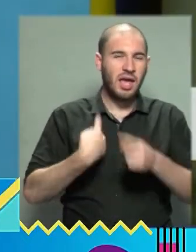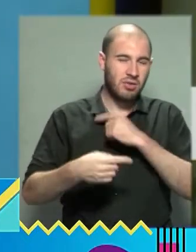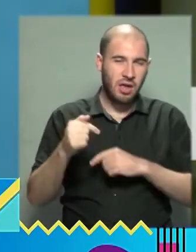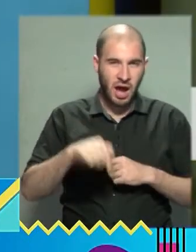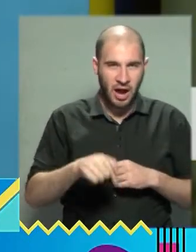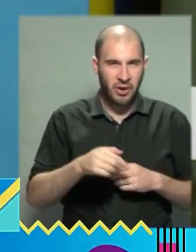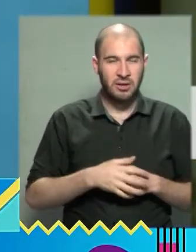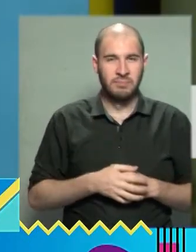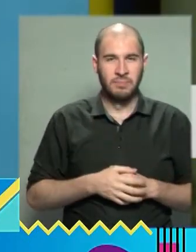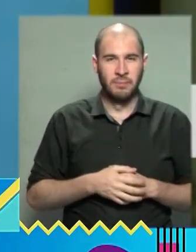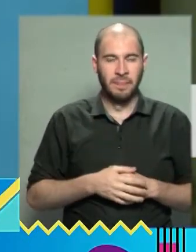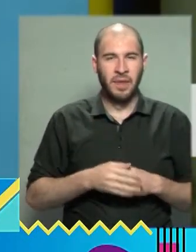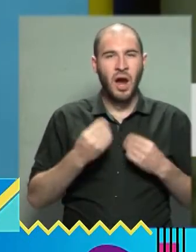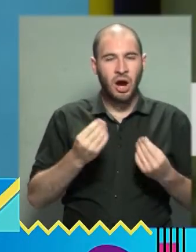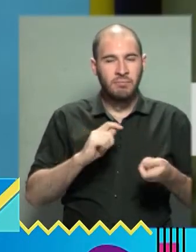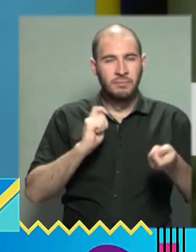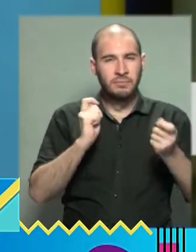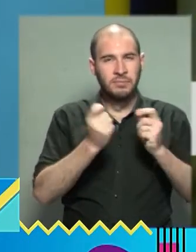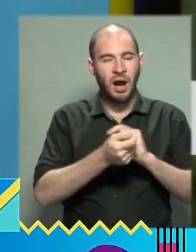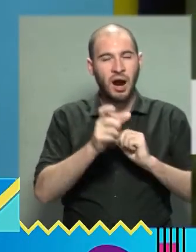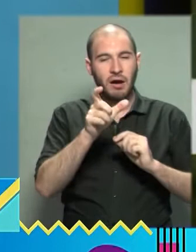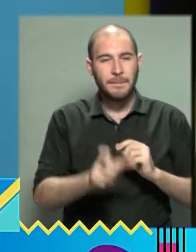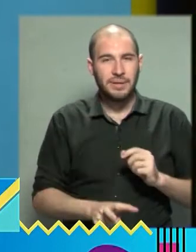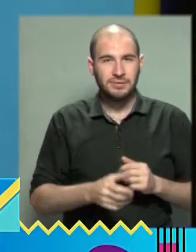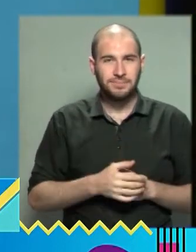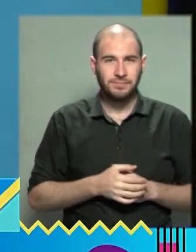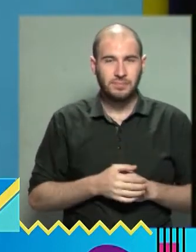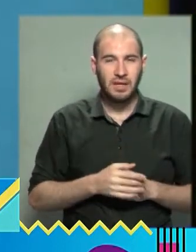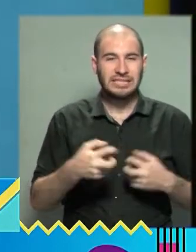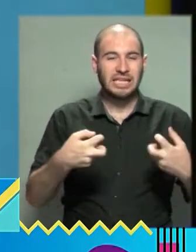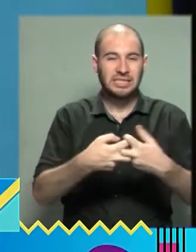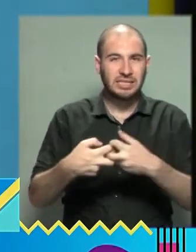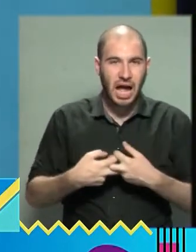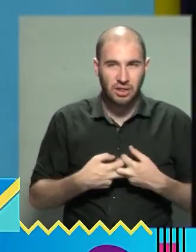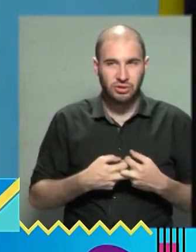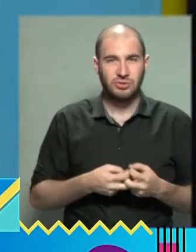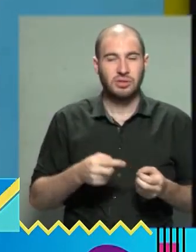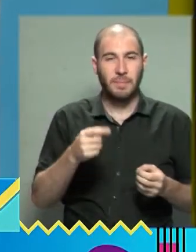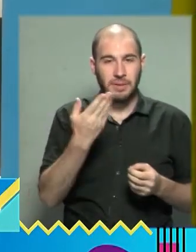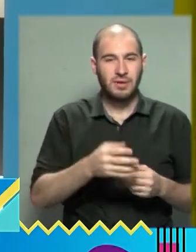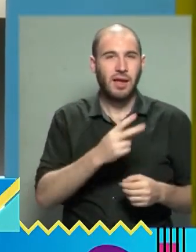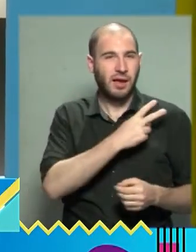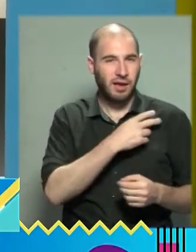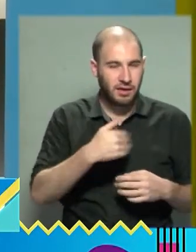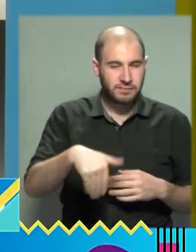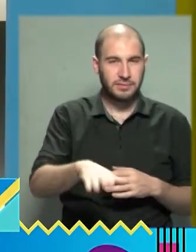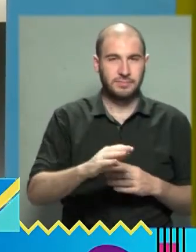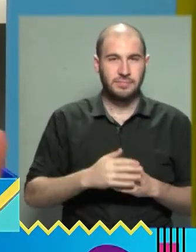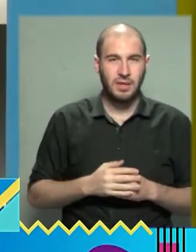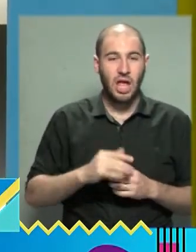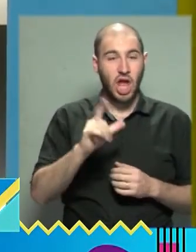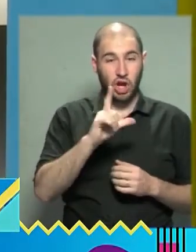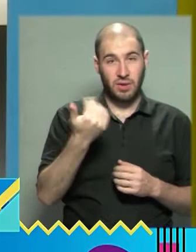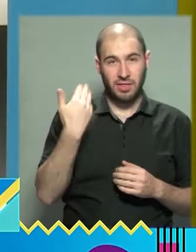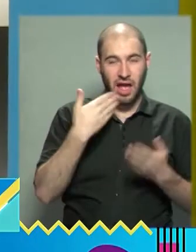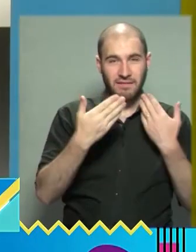es cómo puede haber ido cambiando la figura de los sindicatos a partir de quienes los han liderado. Digo, el lunes